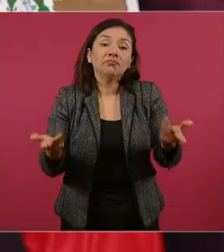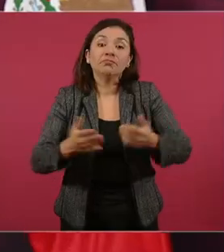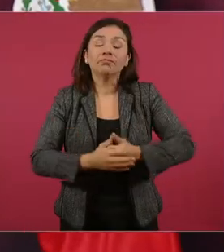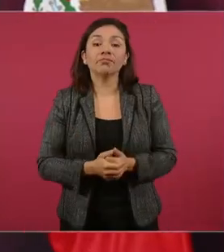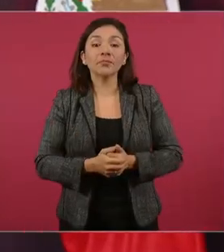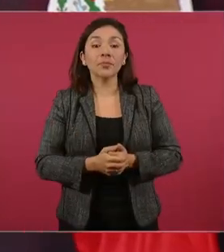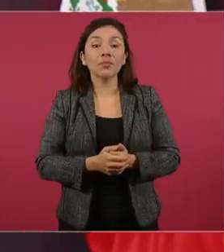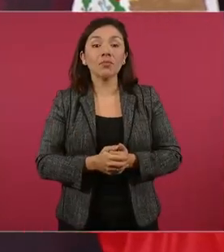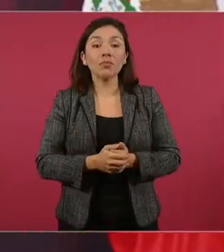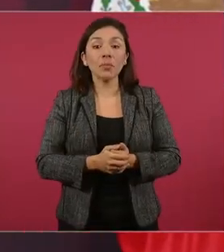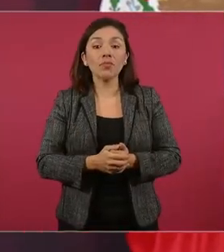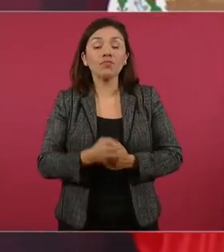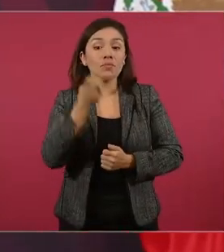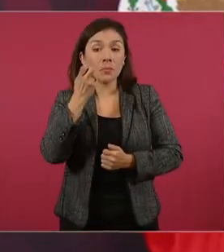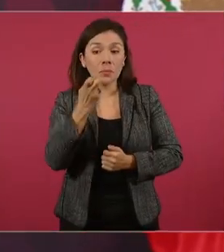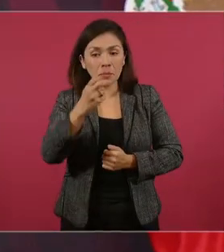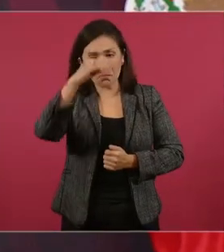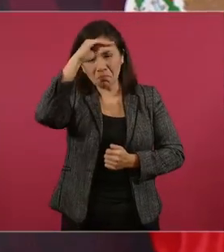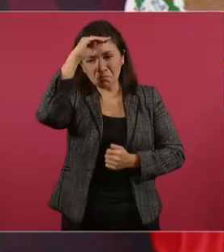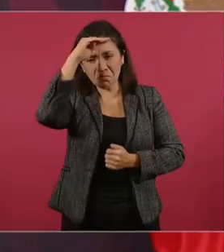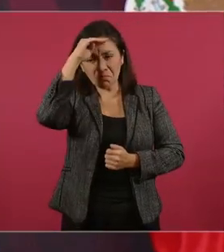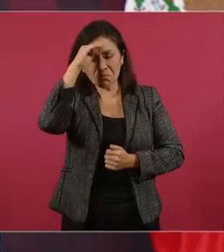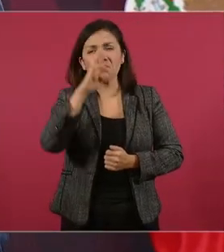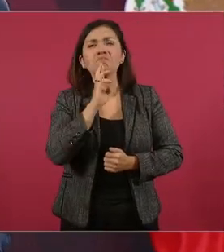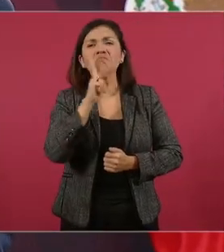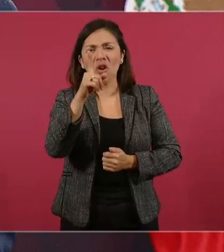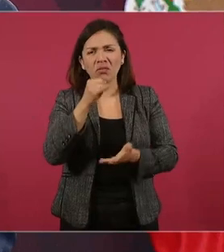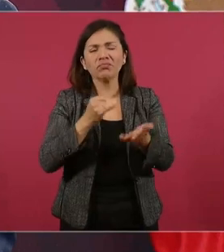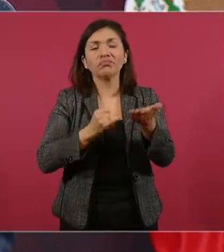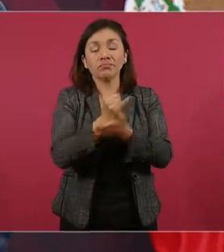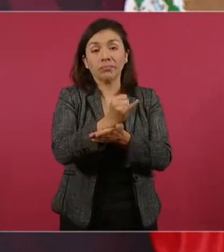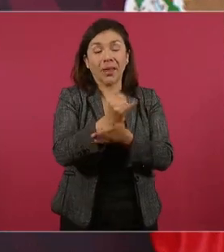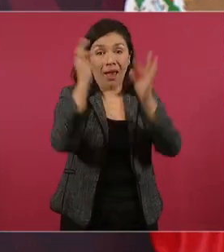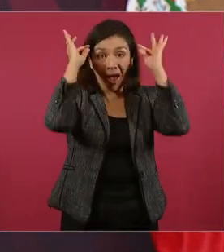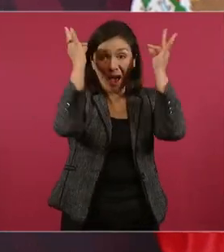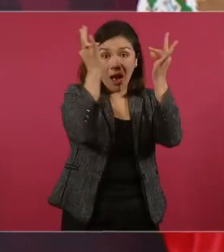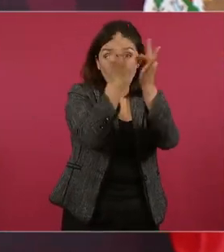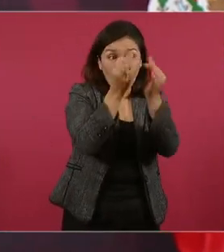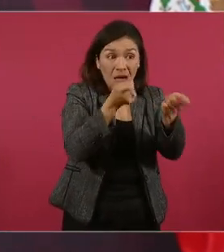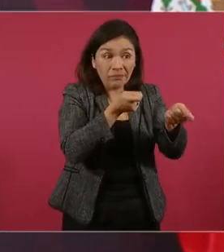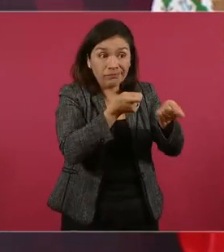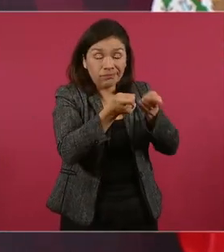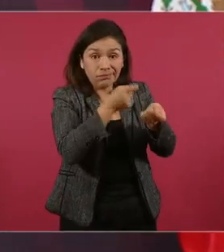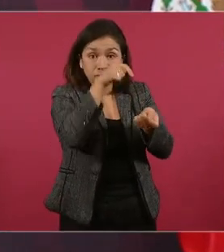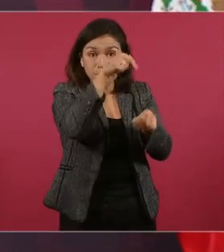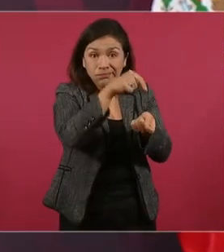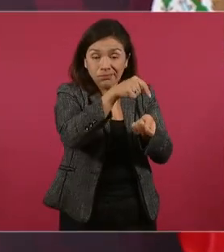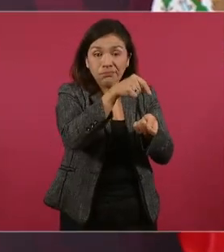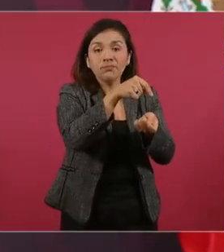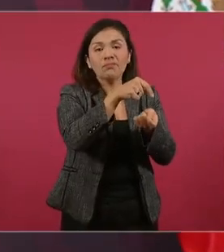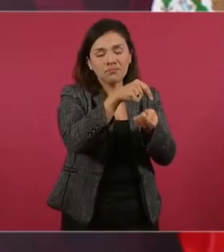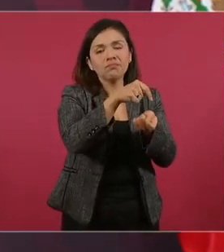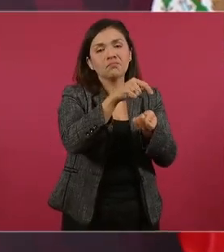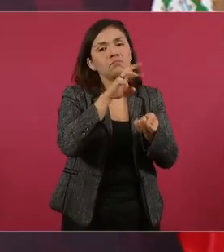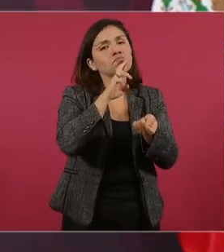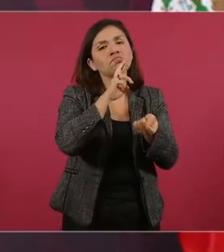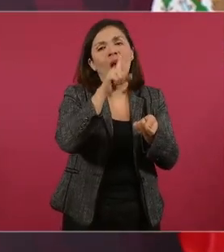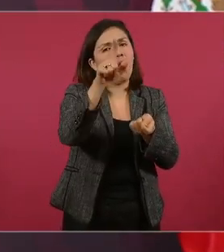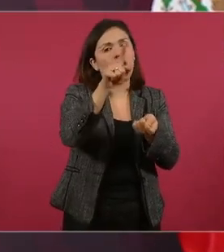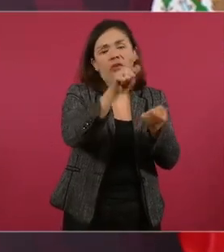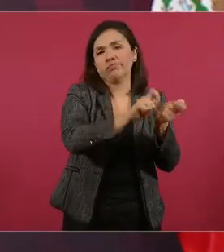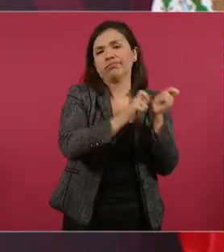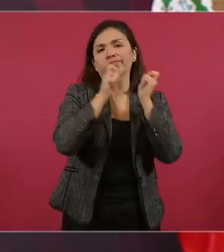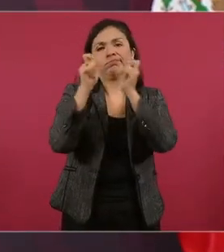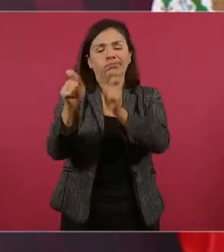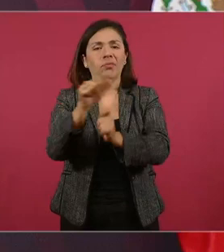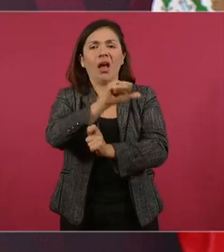Entonces se decidió pasar el manejo de las aduanas también a las Fuerzas